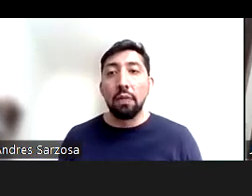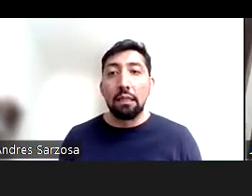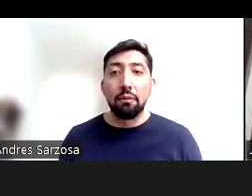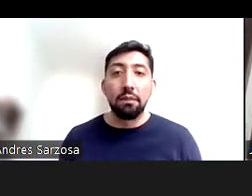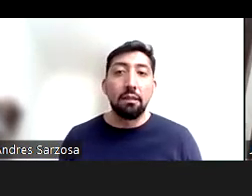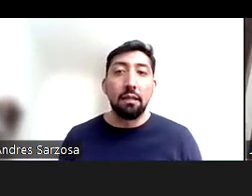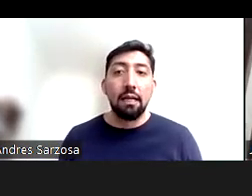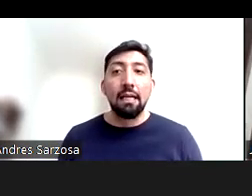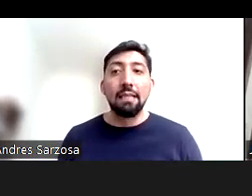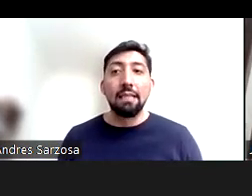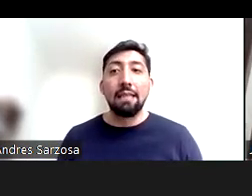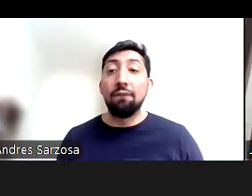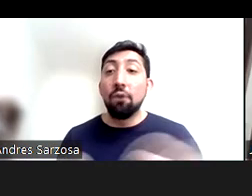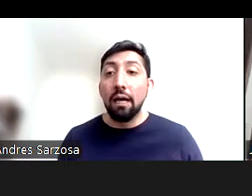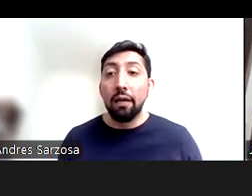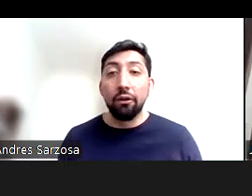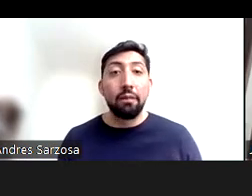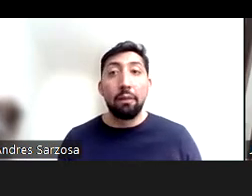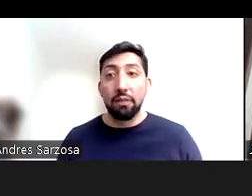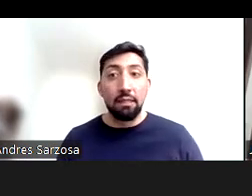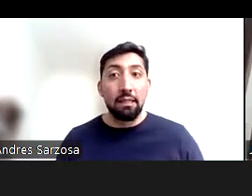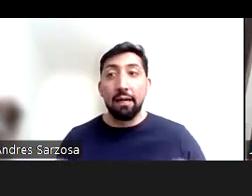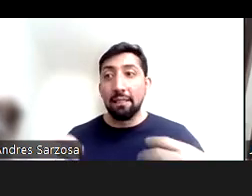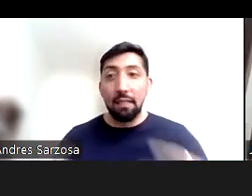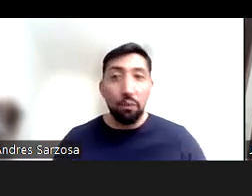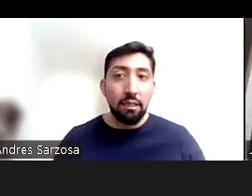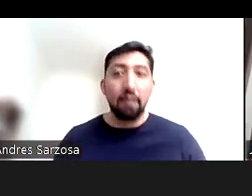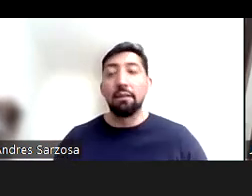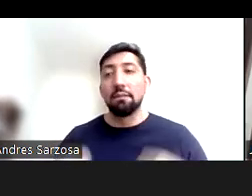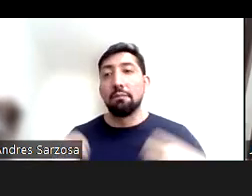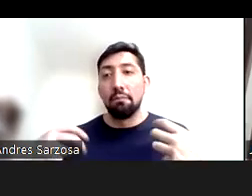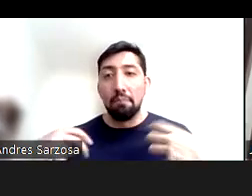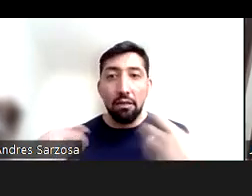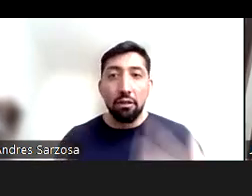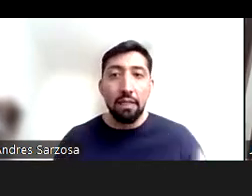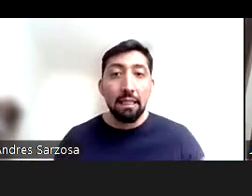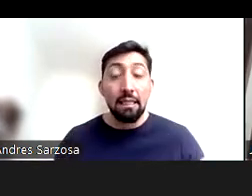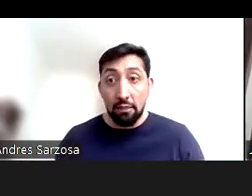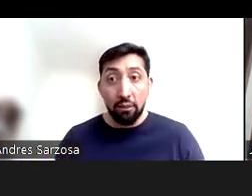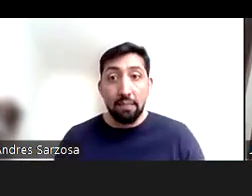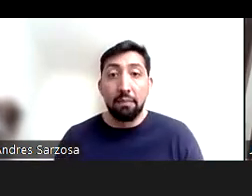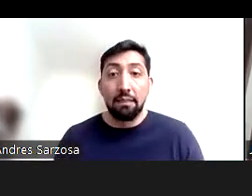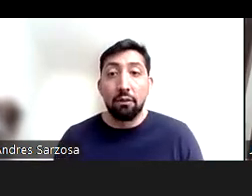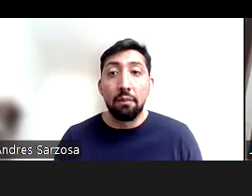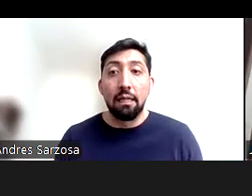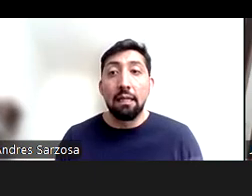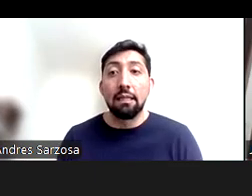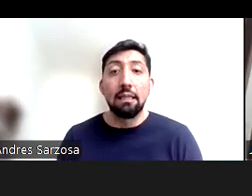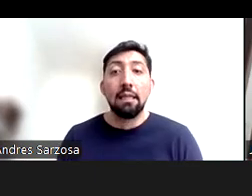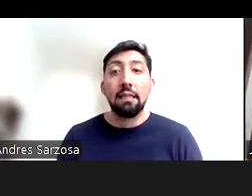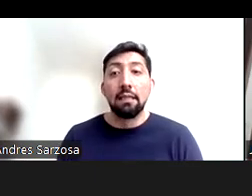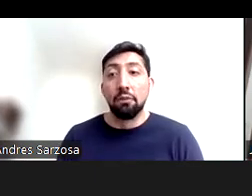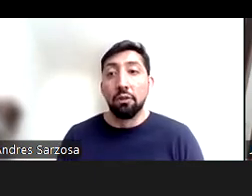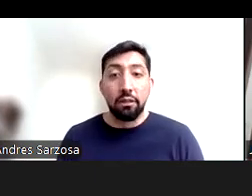patita suelta, vamos a tener esa fuga donde vamos a tener residuos cada vez mayores, es lo que está pasando en América